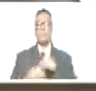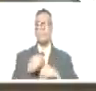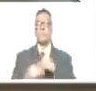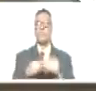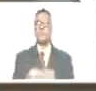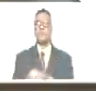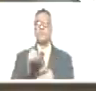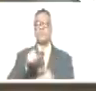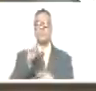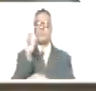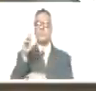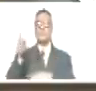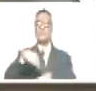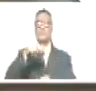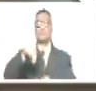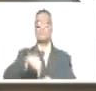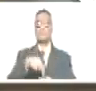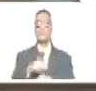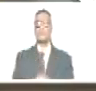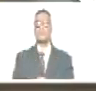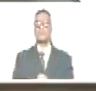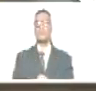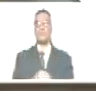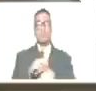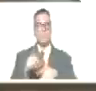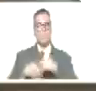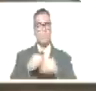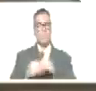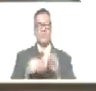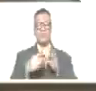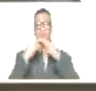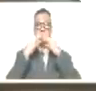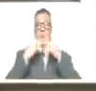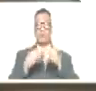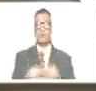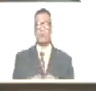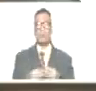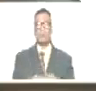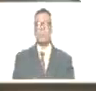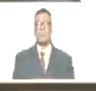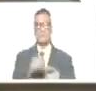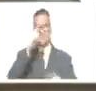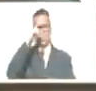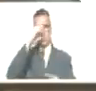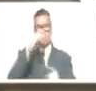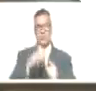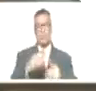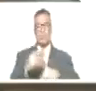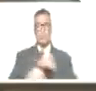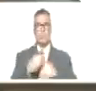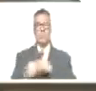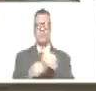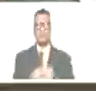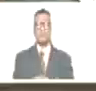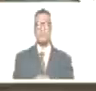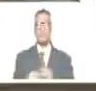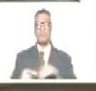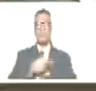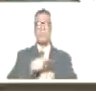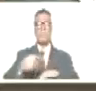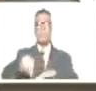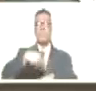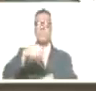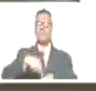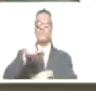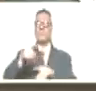Asamblea Nacional en pro del cumplimiento efectivo de los objetivos establecidos por el Estado venezolano en esta